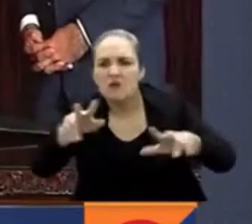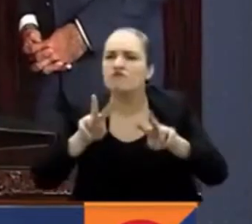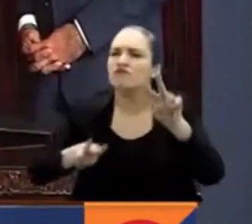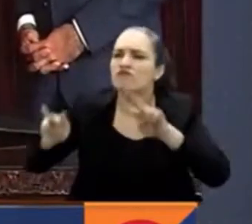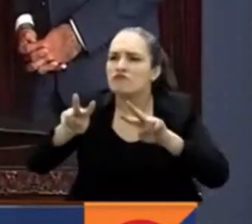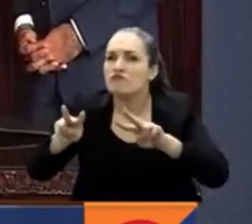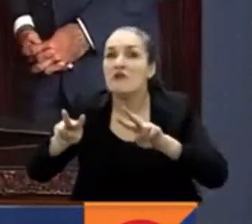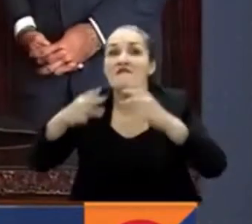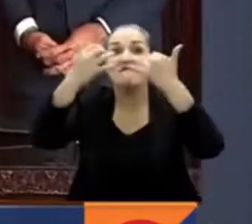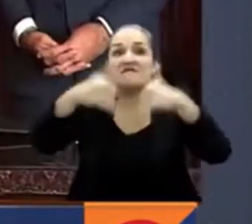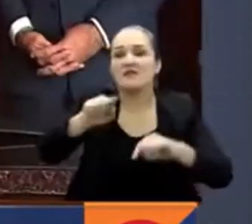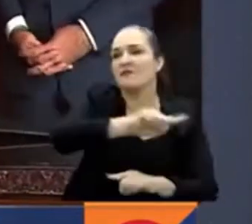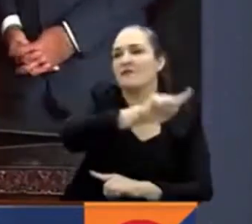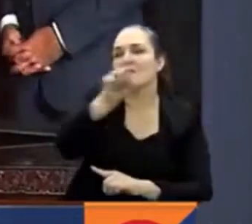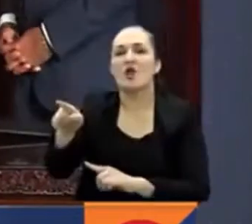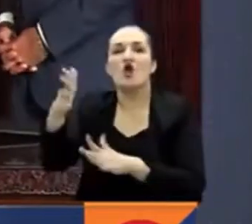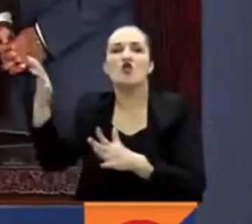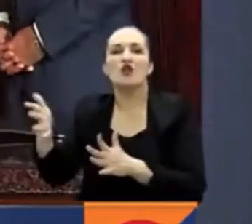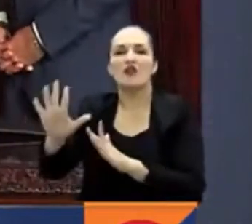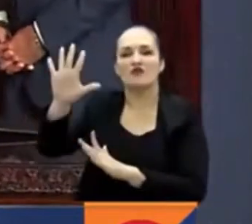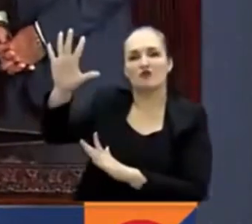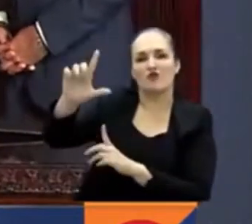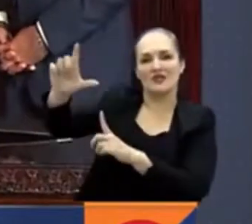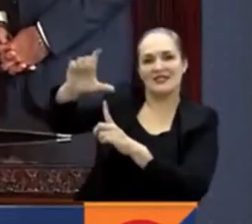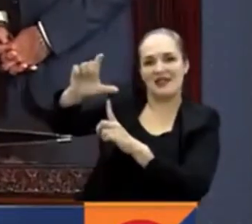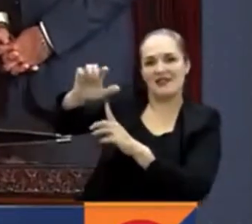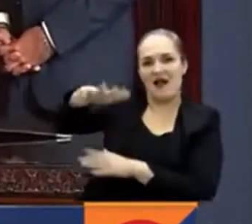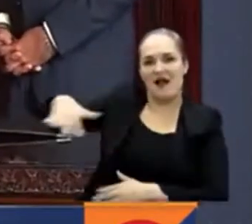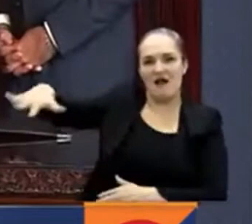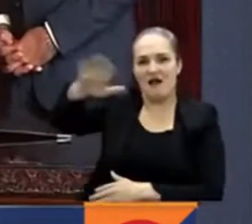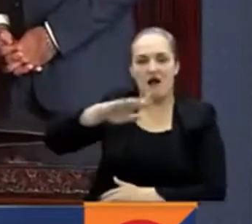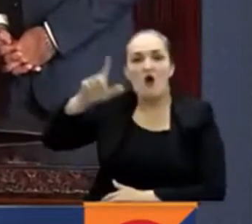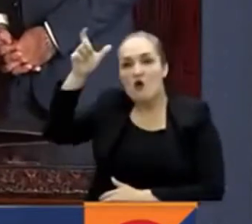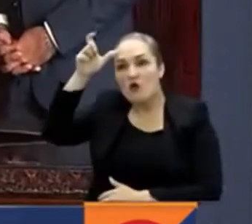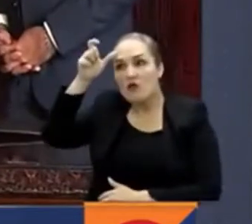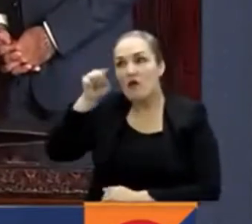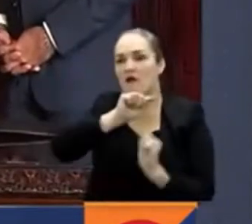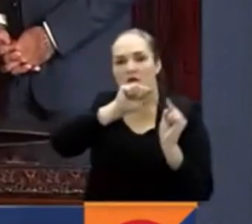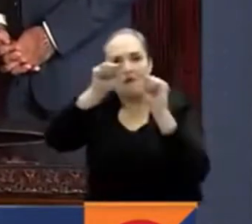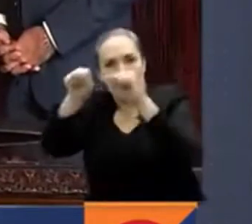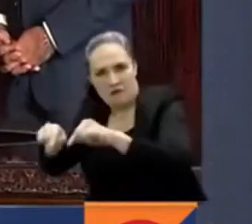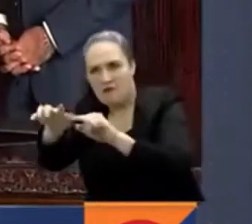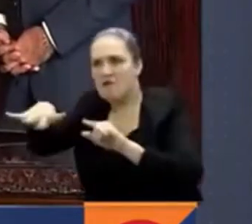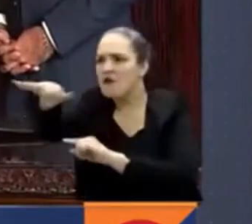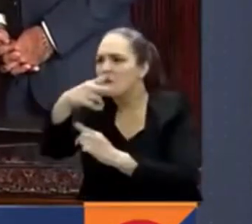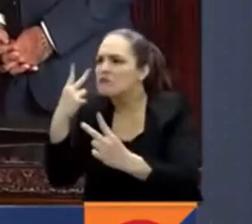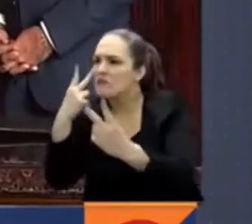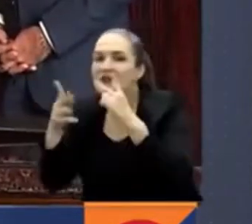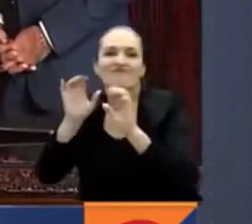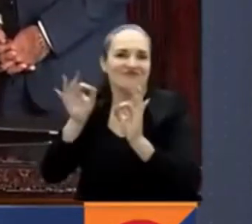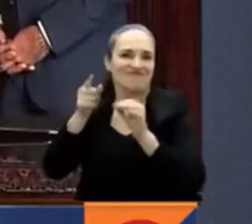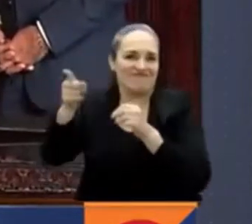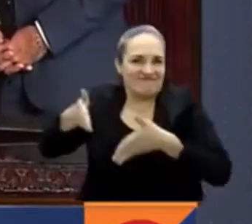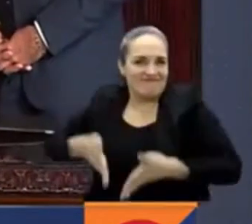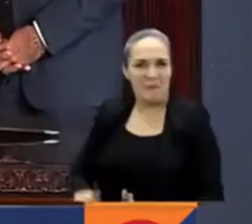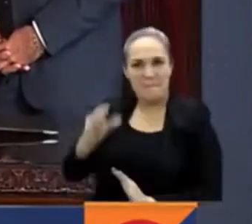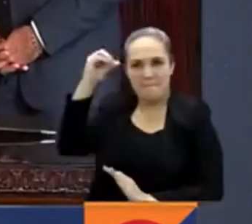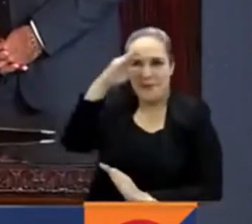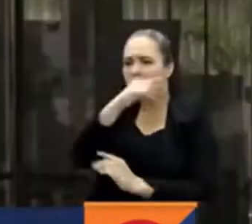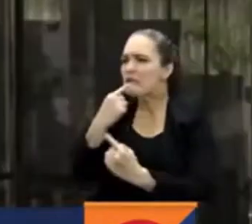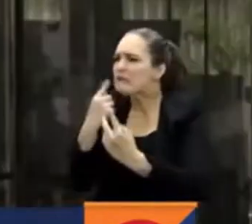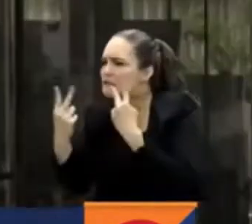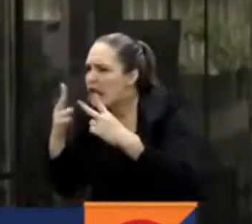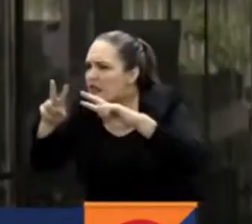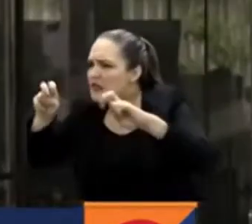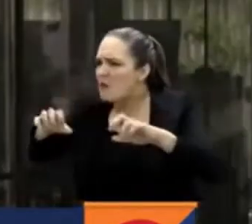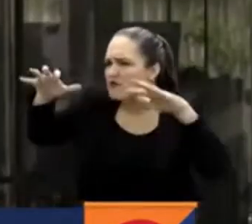a su tierra, a Ciénaga de Oro, en el departamento del Córdoba, donde también visitará algunas de las zonas más afectadas por la temporada invernal. Esa es toda la